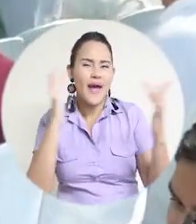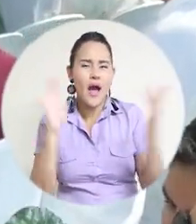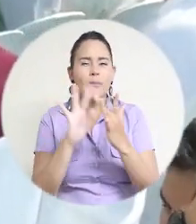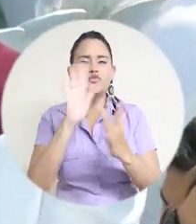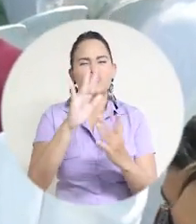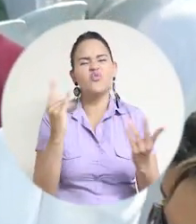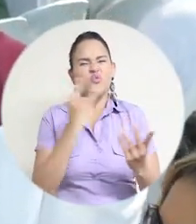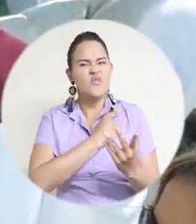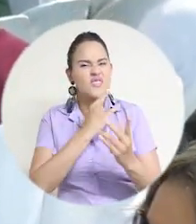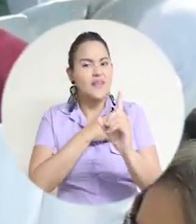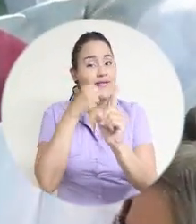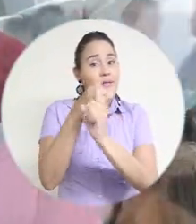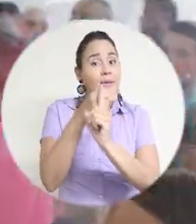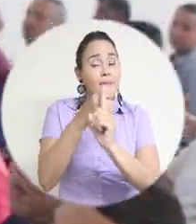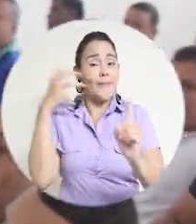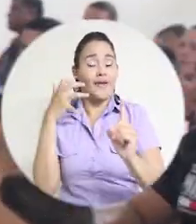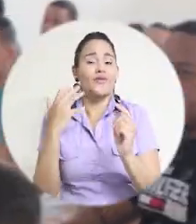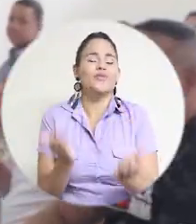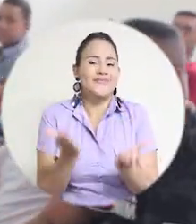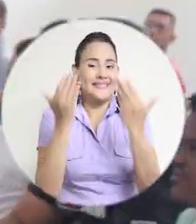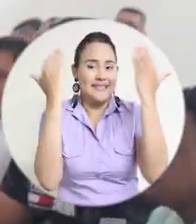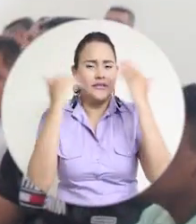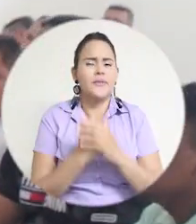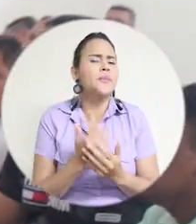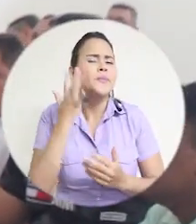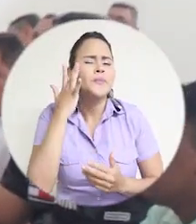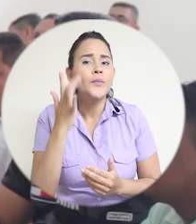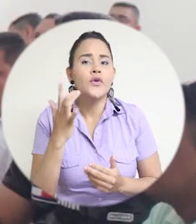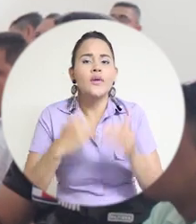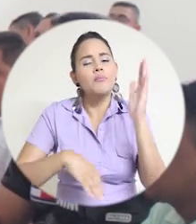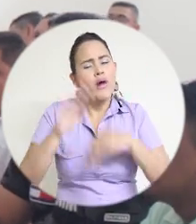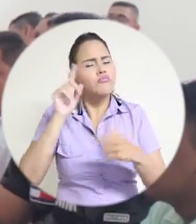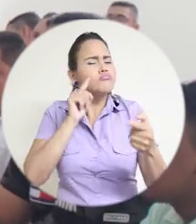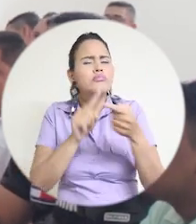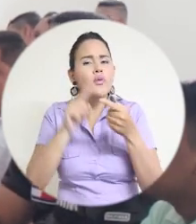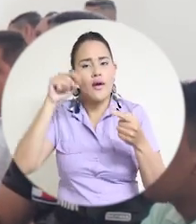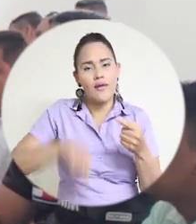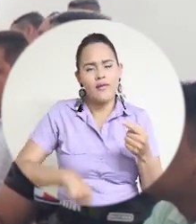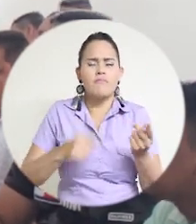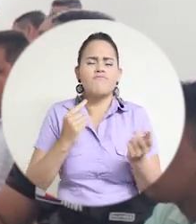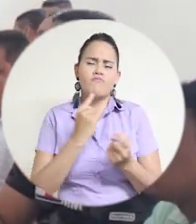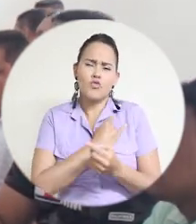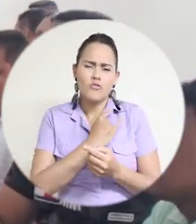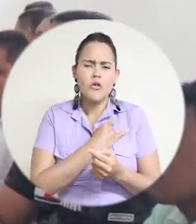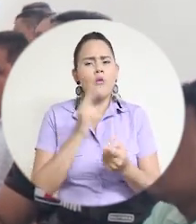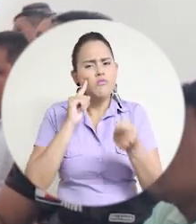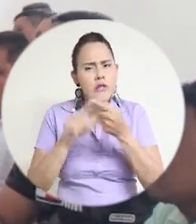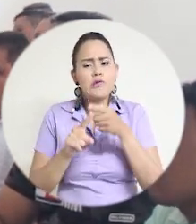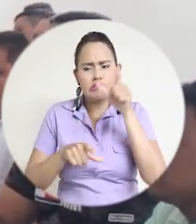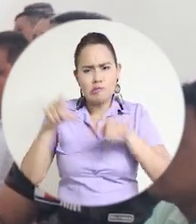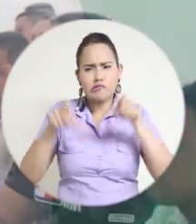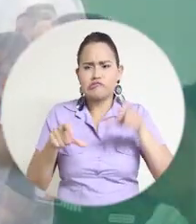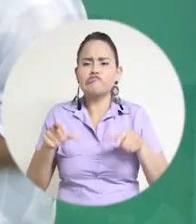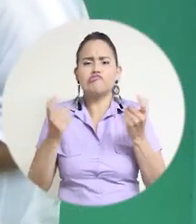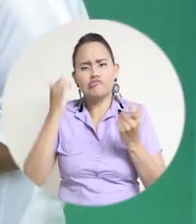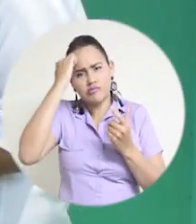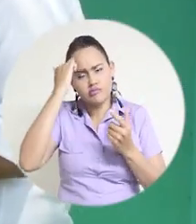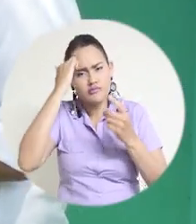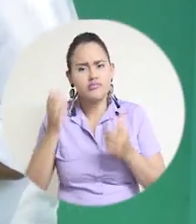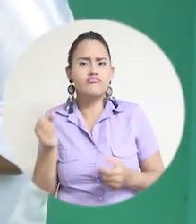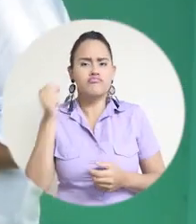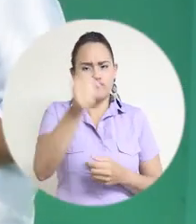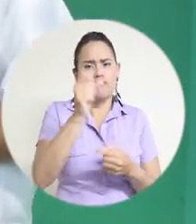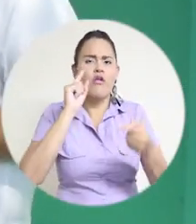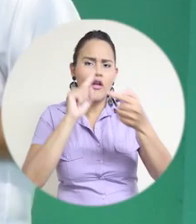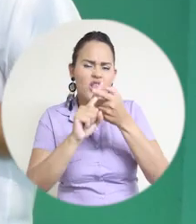de la educación superior en Colombia, se dio luego de que la Alma Mater colocara en disposición voluntaria su cuerpo docente y administrativo. El